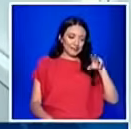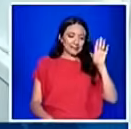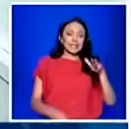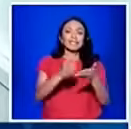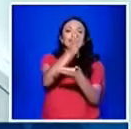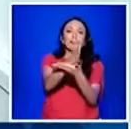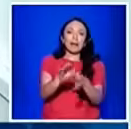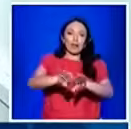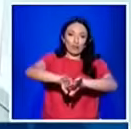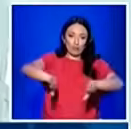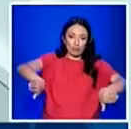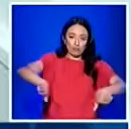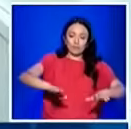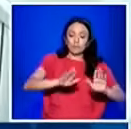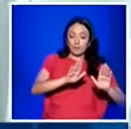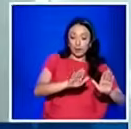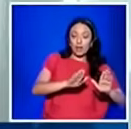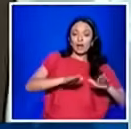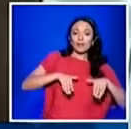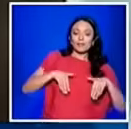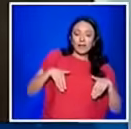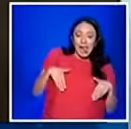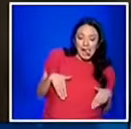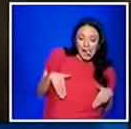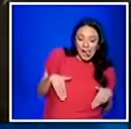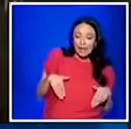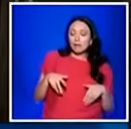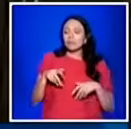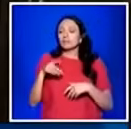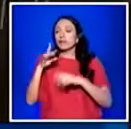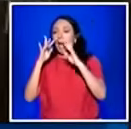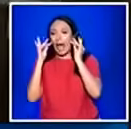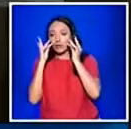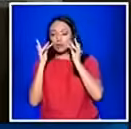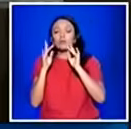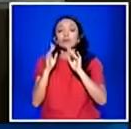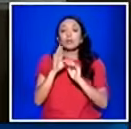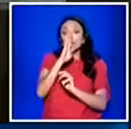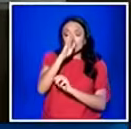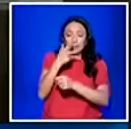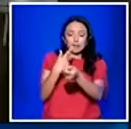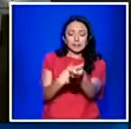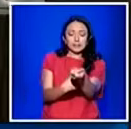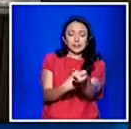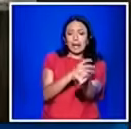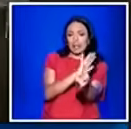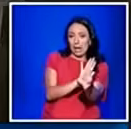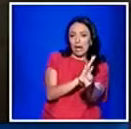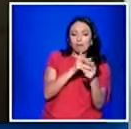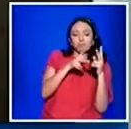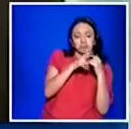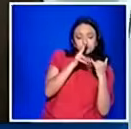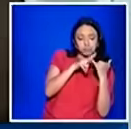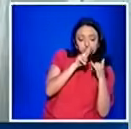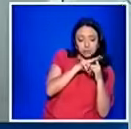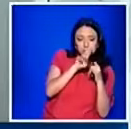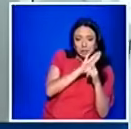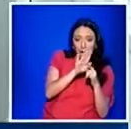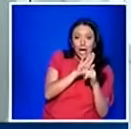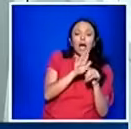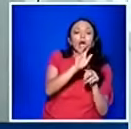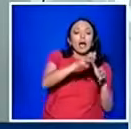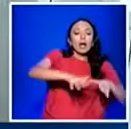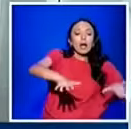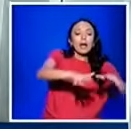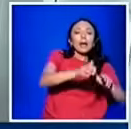siempre después de la anestesia tienen frío los animalitos, entonces ahí en esta sala de recuperación recuperan la temperatura, tenemos una